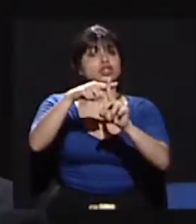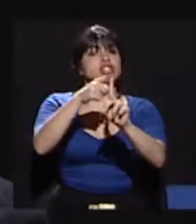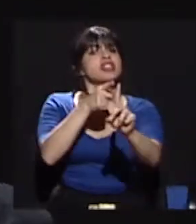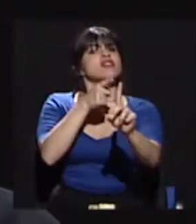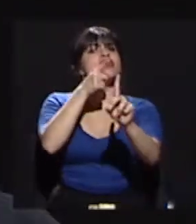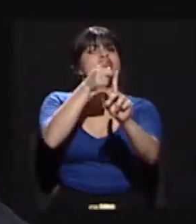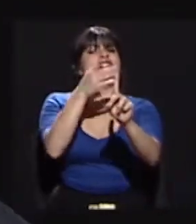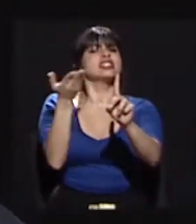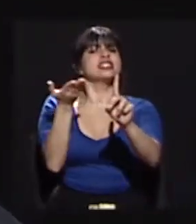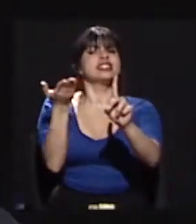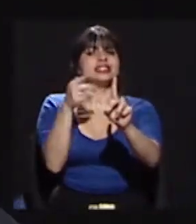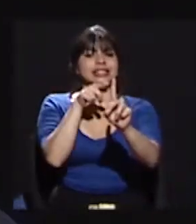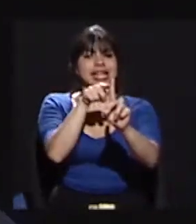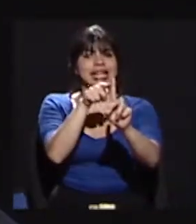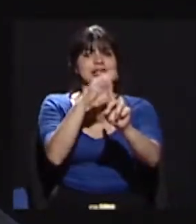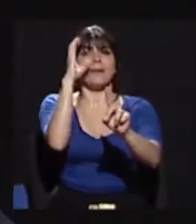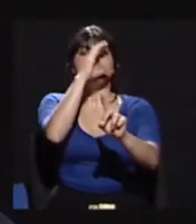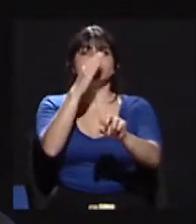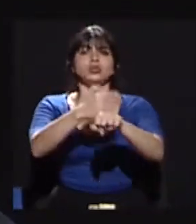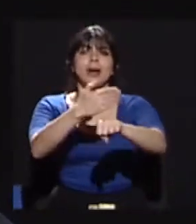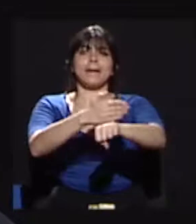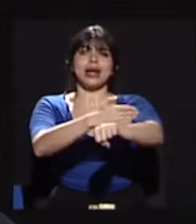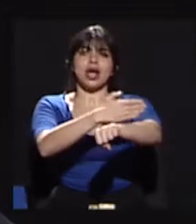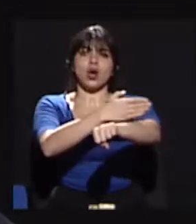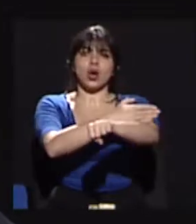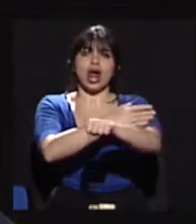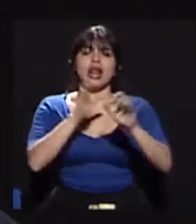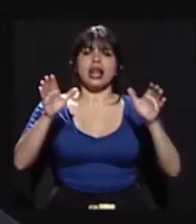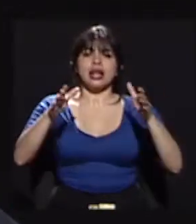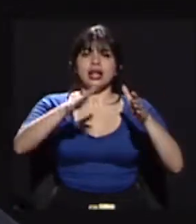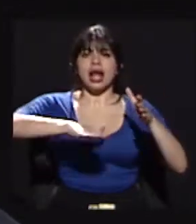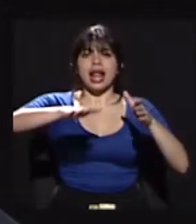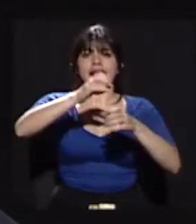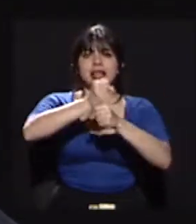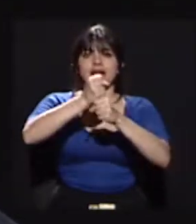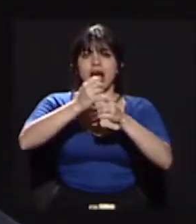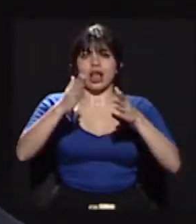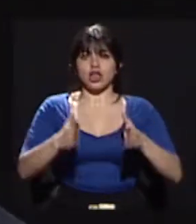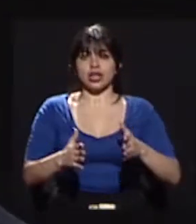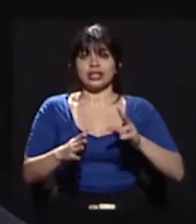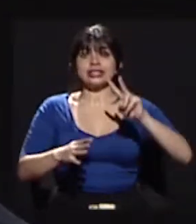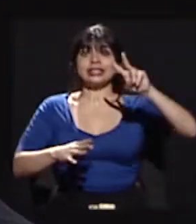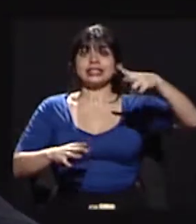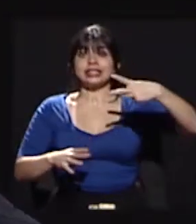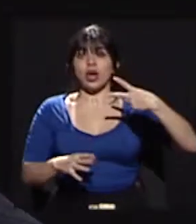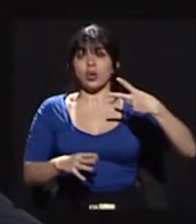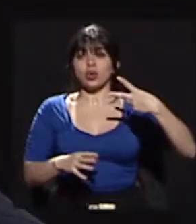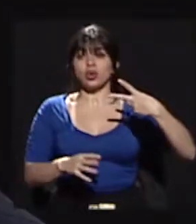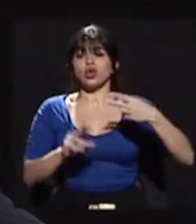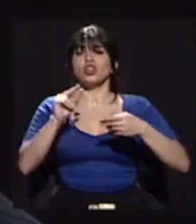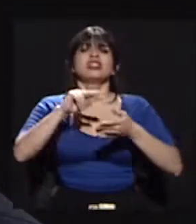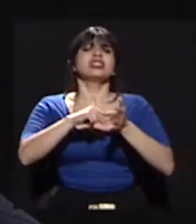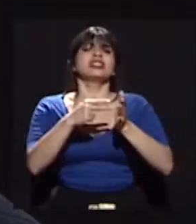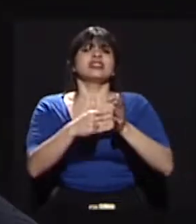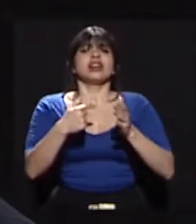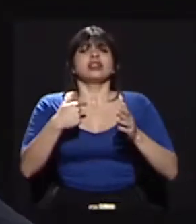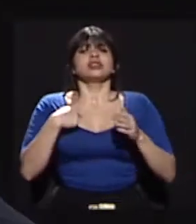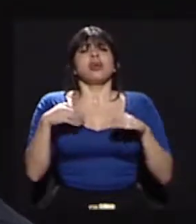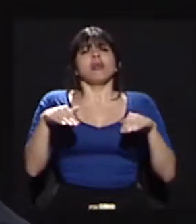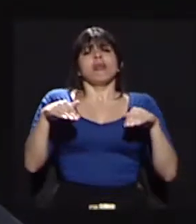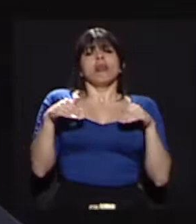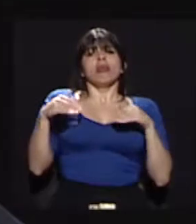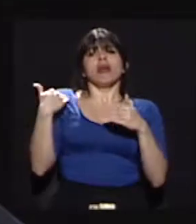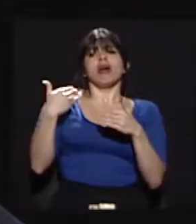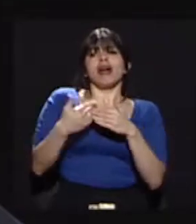hacia hacia esa a ese mejoramiento del régimen laboral en segundo lugar no es que yo me he quedado crédito todo este tiempo